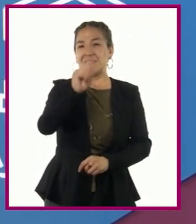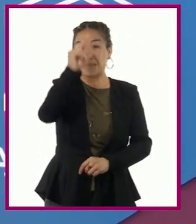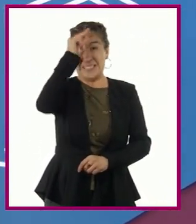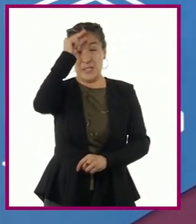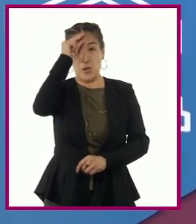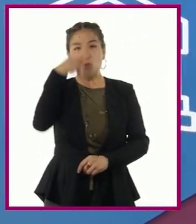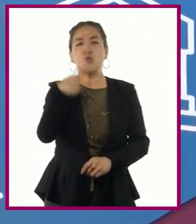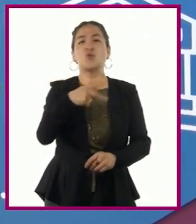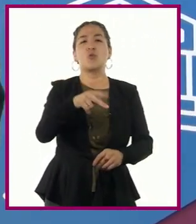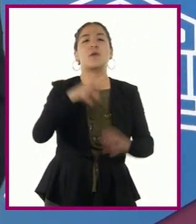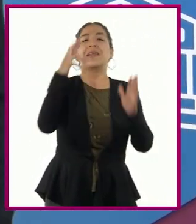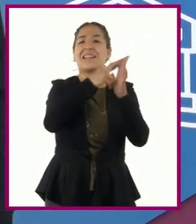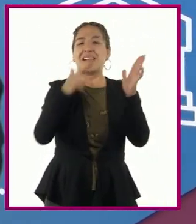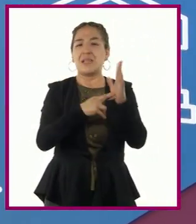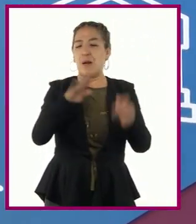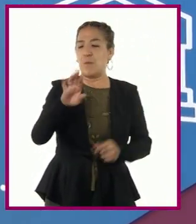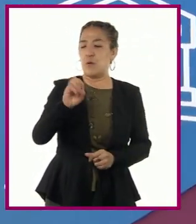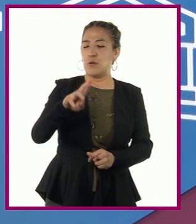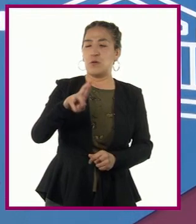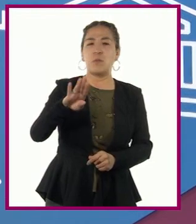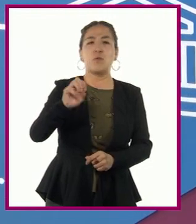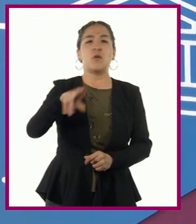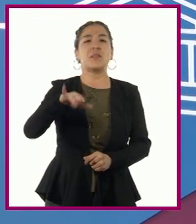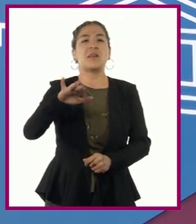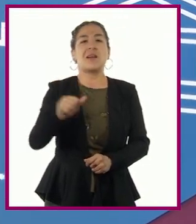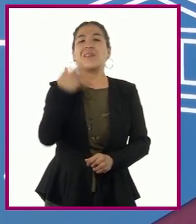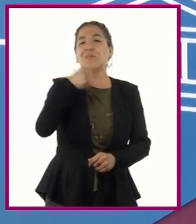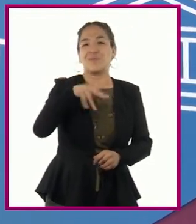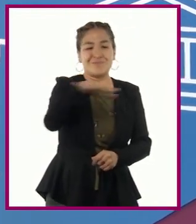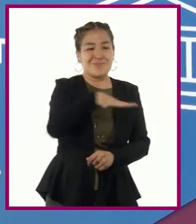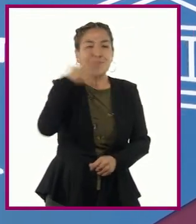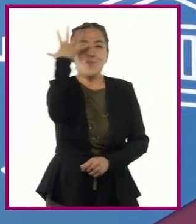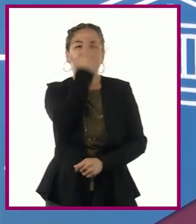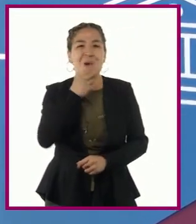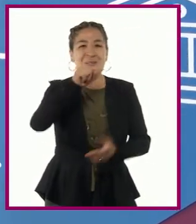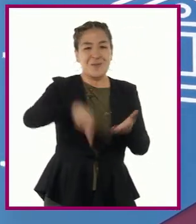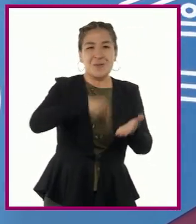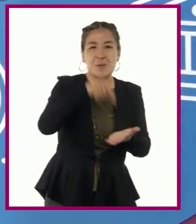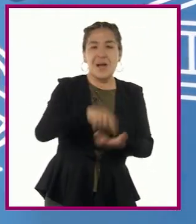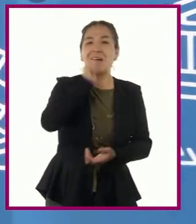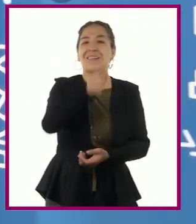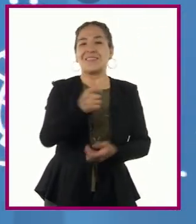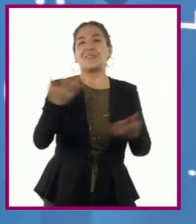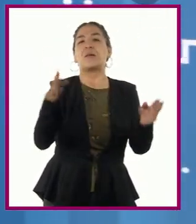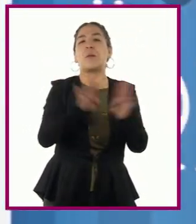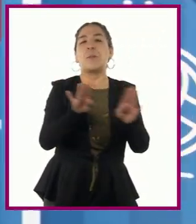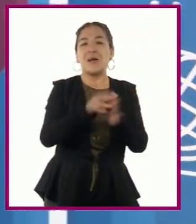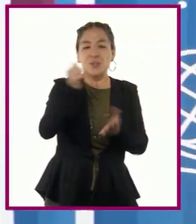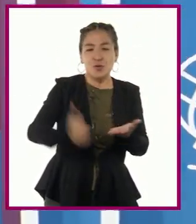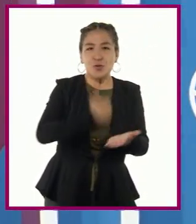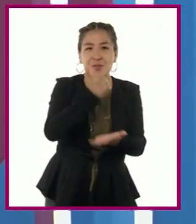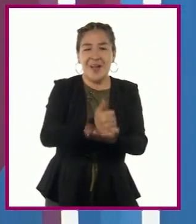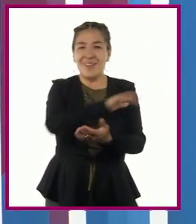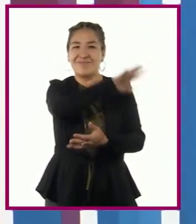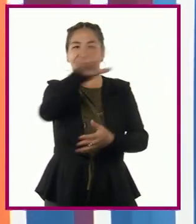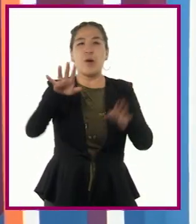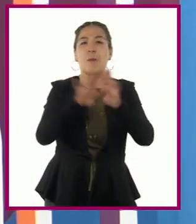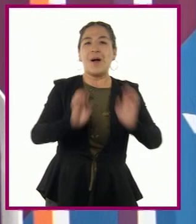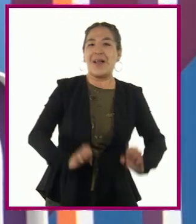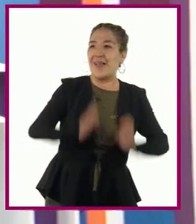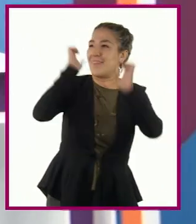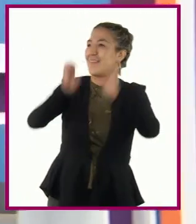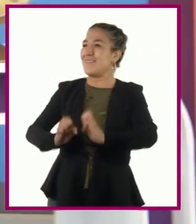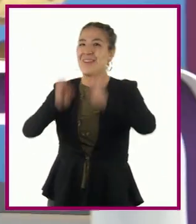reformas borbónicas trataron de embellecer a las ciudades novohispanas, mejorando el espacio urbano y promoviendo la edificación